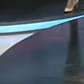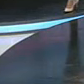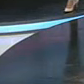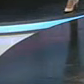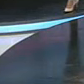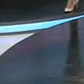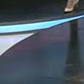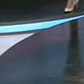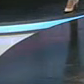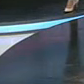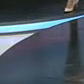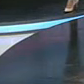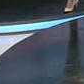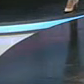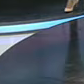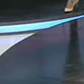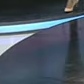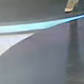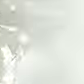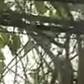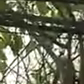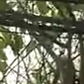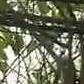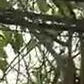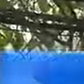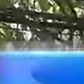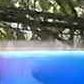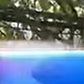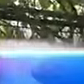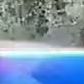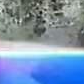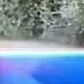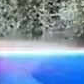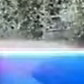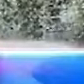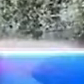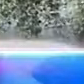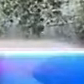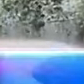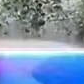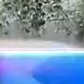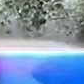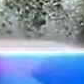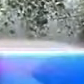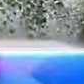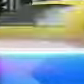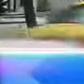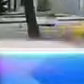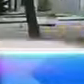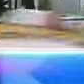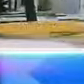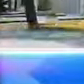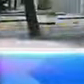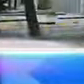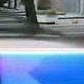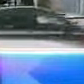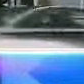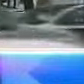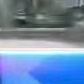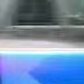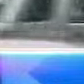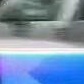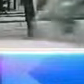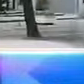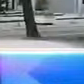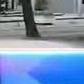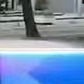televidentes, pero quédense con nosotros. Regresamos en pocos minutos con el noticiero de la comunidad y los pedidos ciudadanos. Les vamos a contar que la